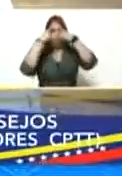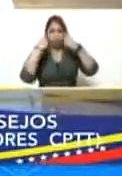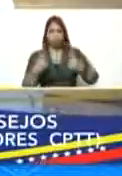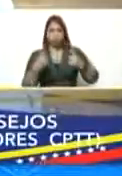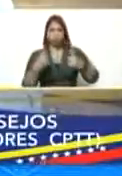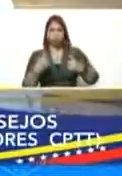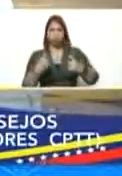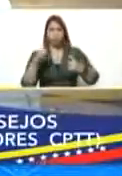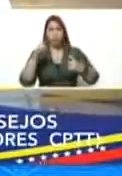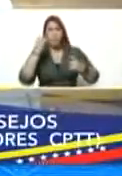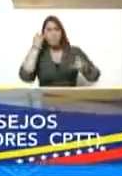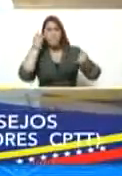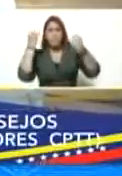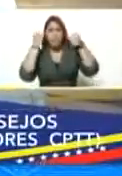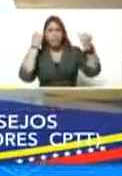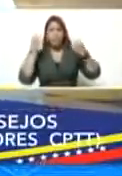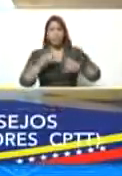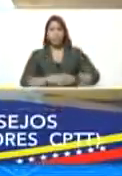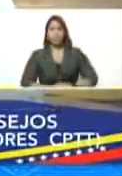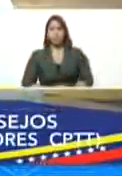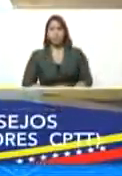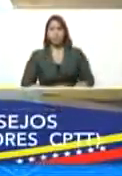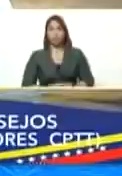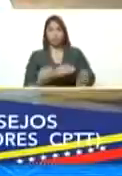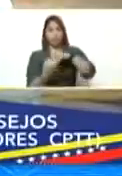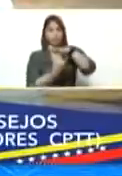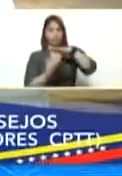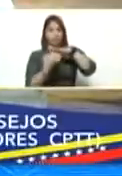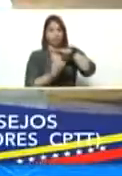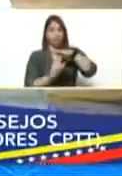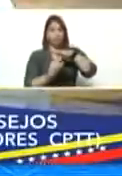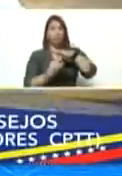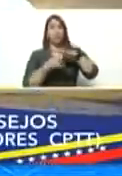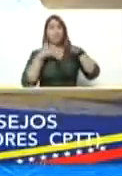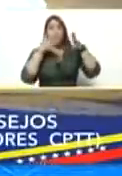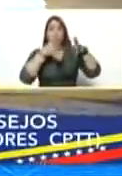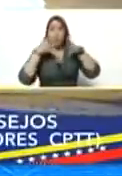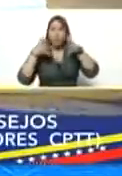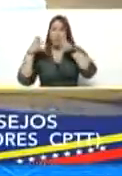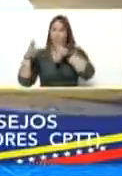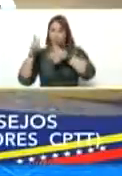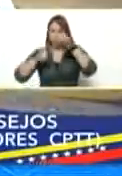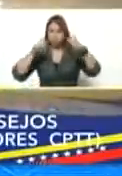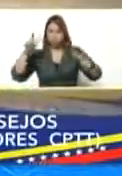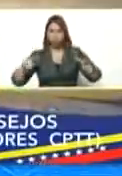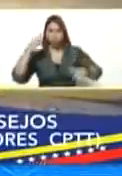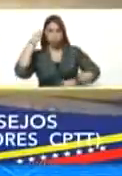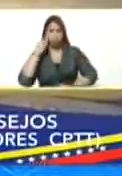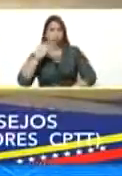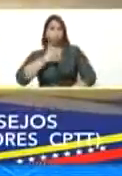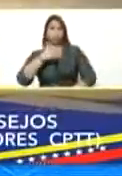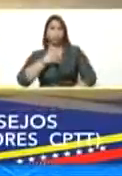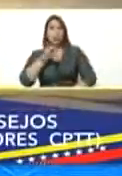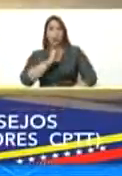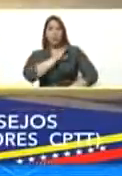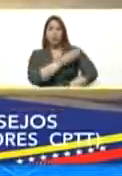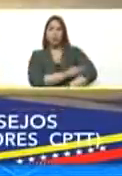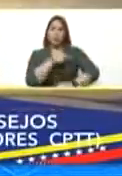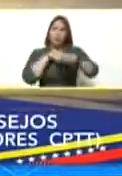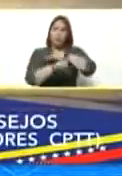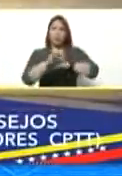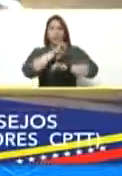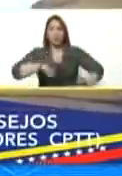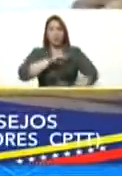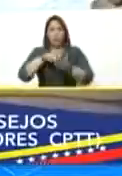profesional, ideológica, institucional, la formación en el bolivarianismo. Ahí está la fortaleza de la